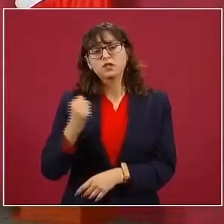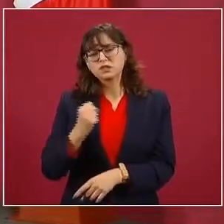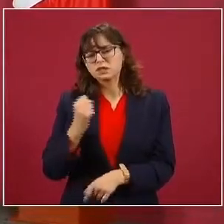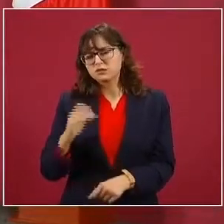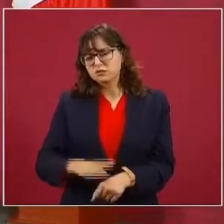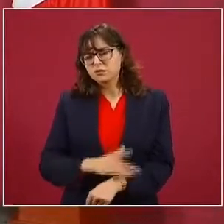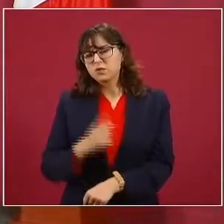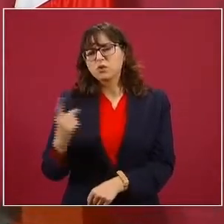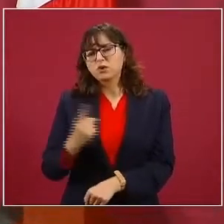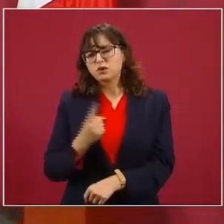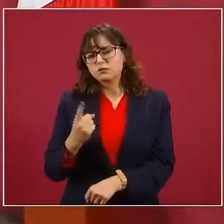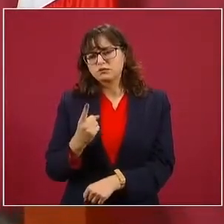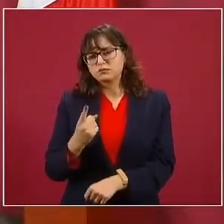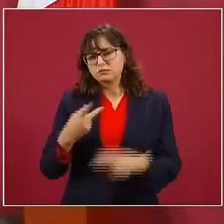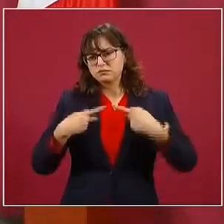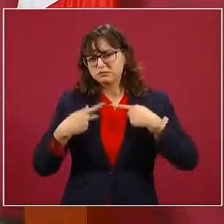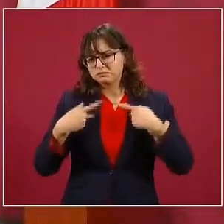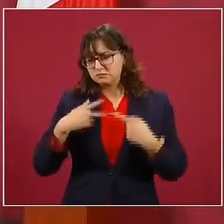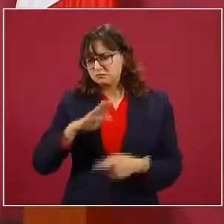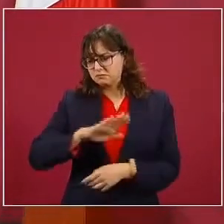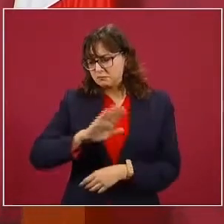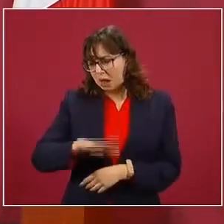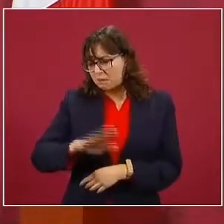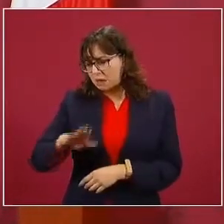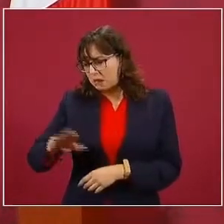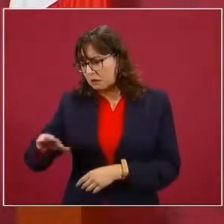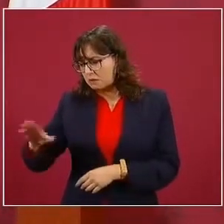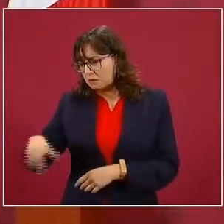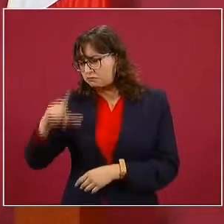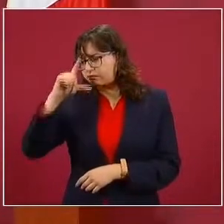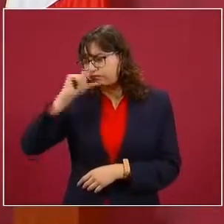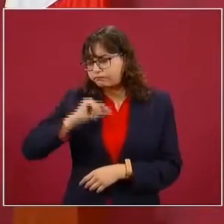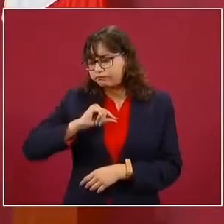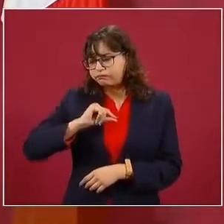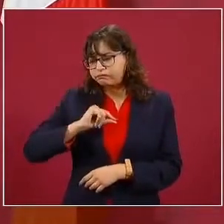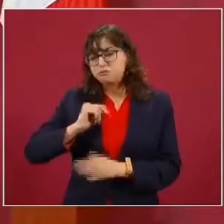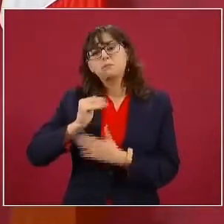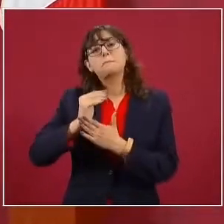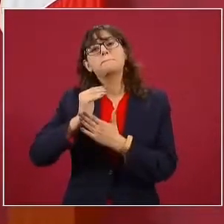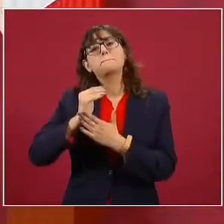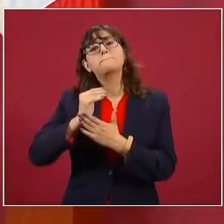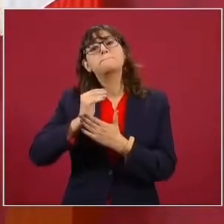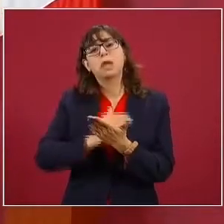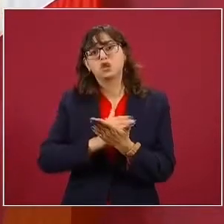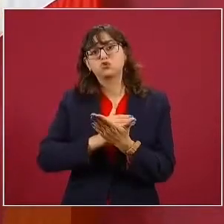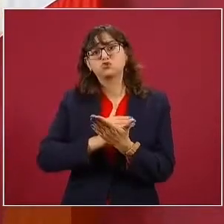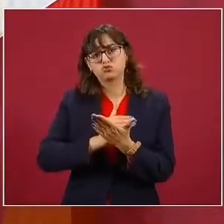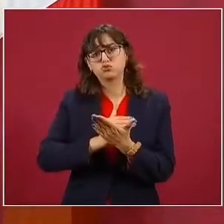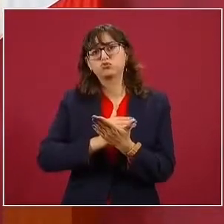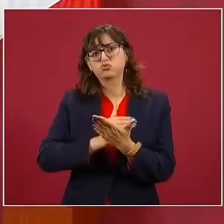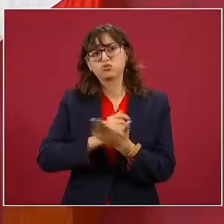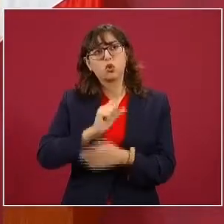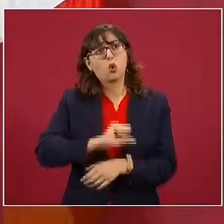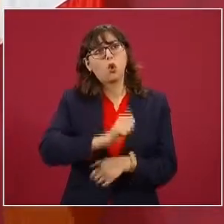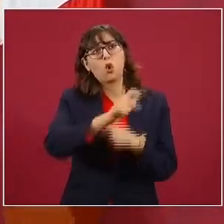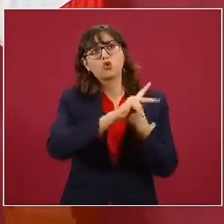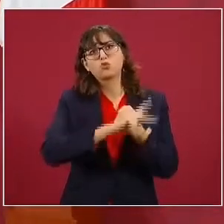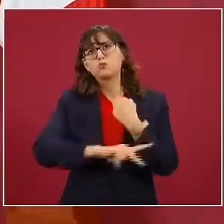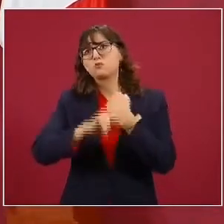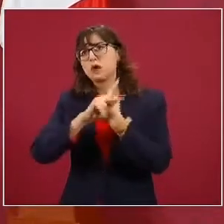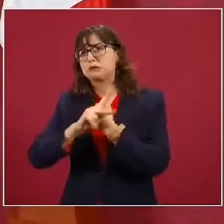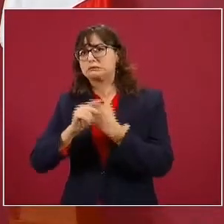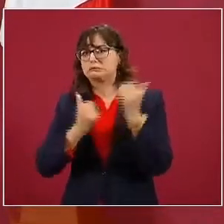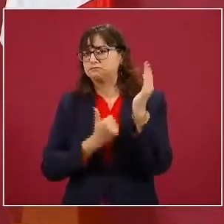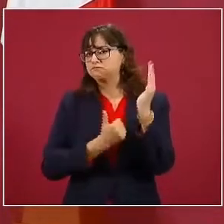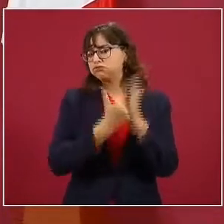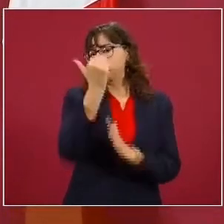fallecidos que en otros países. Esto lo tengo que decir porque como